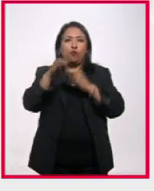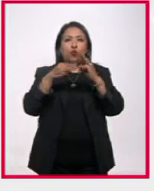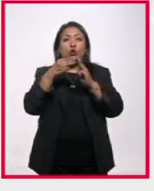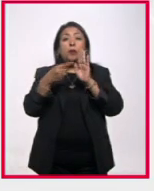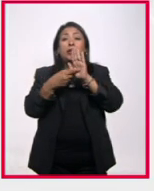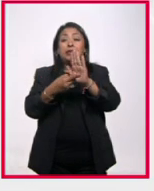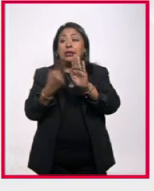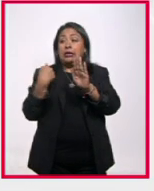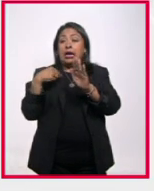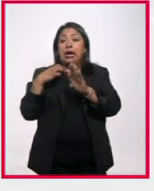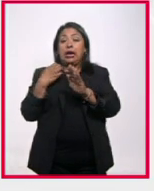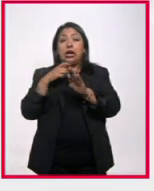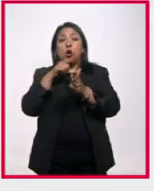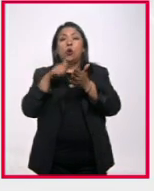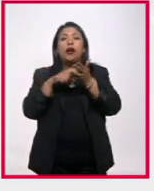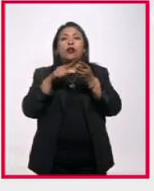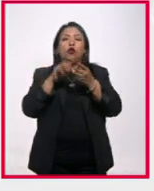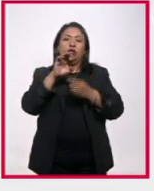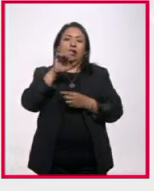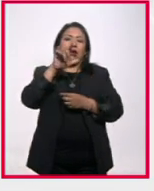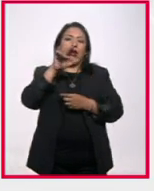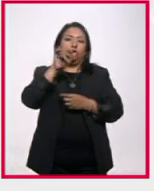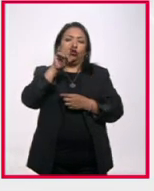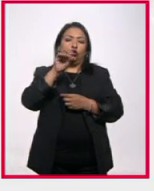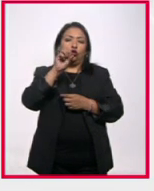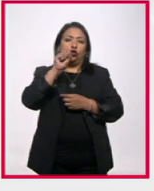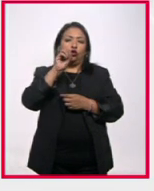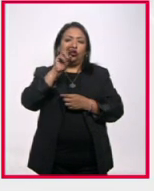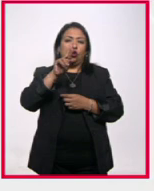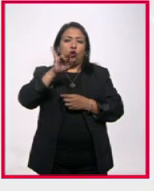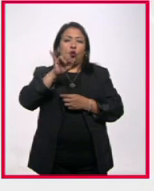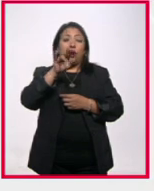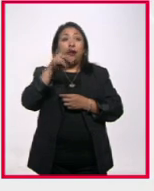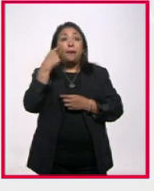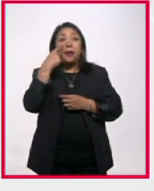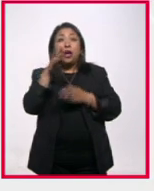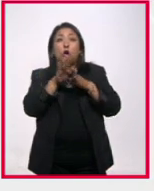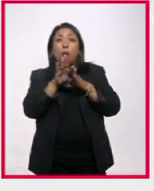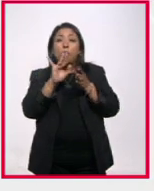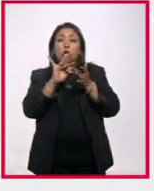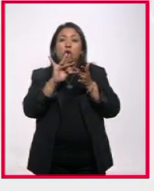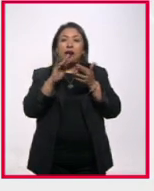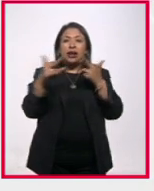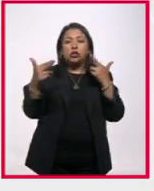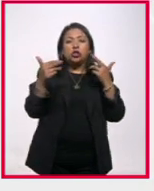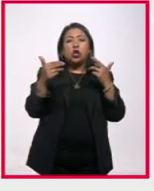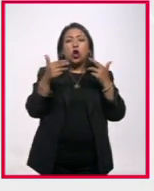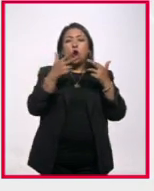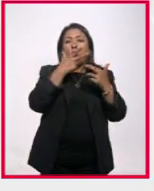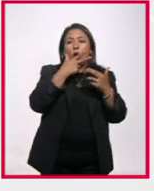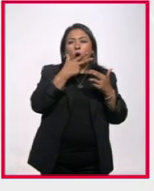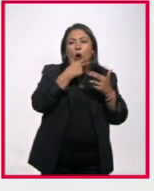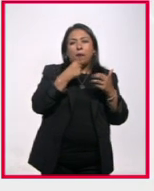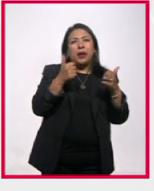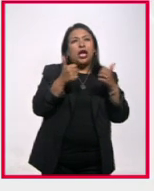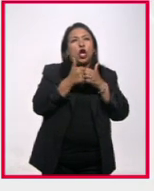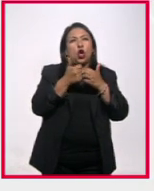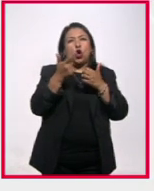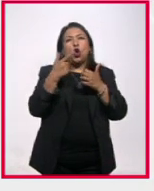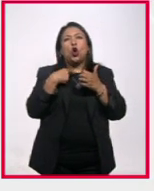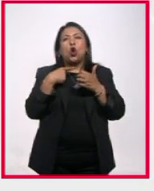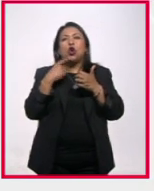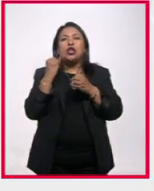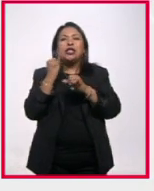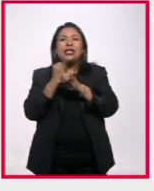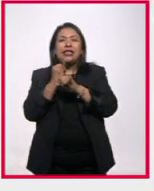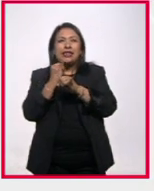principios de este año en el claustro de Sor Juana. En ella explora la relación del hombre con las redes virtuales. Mediante